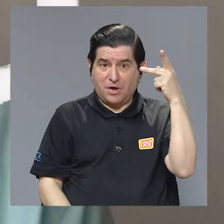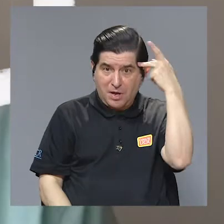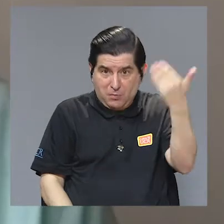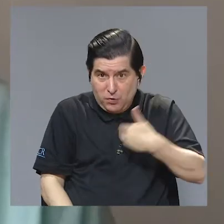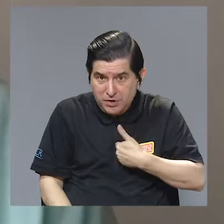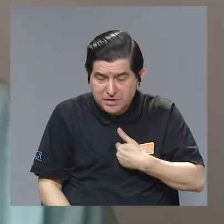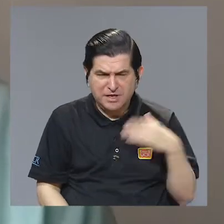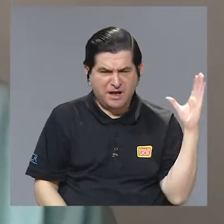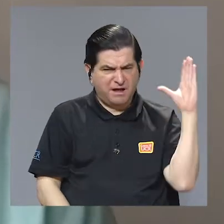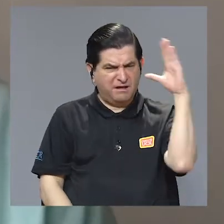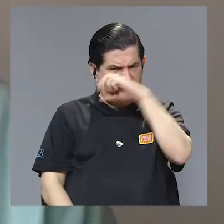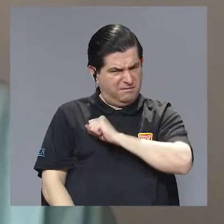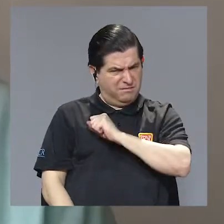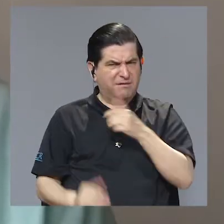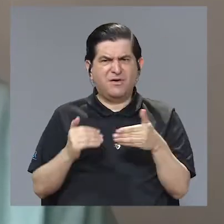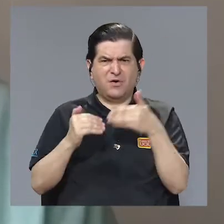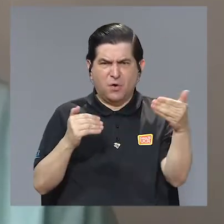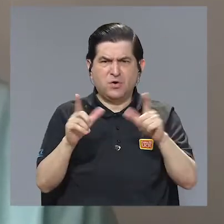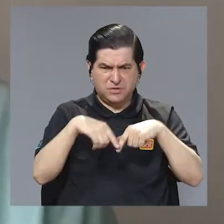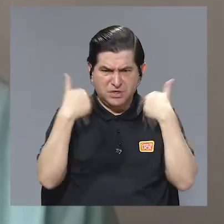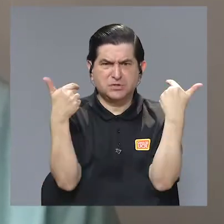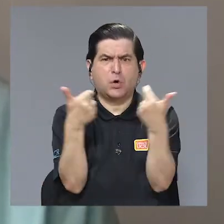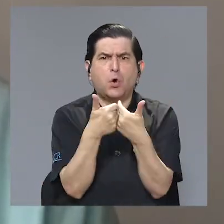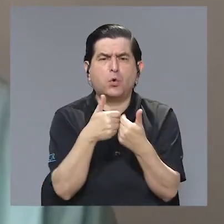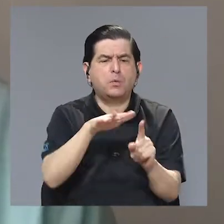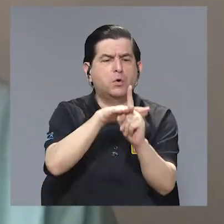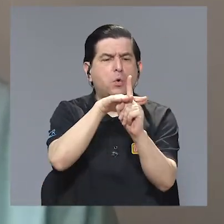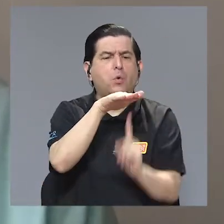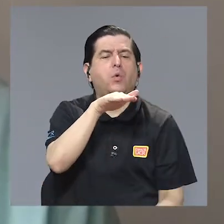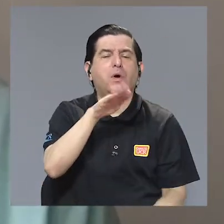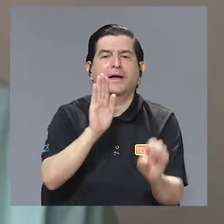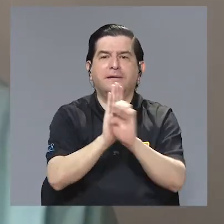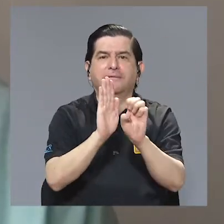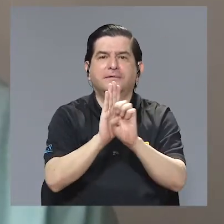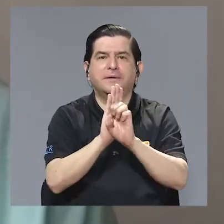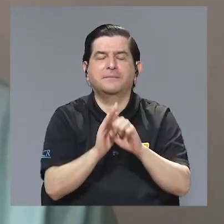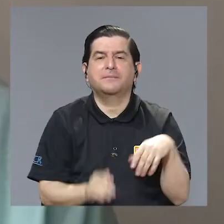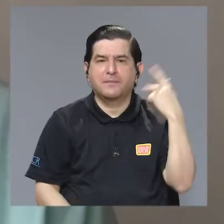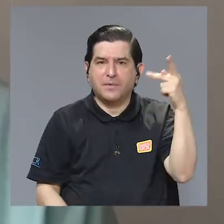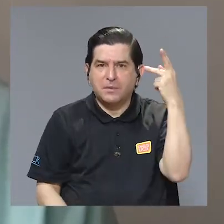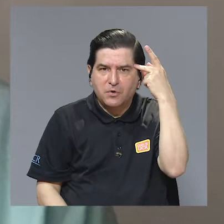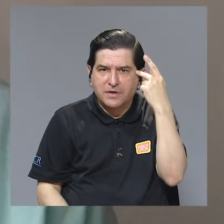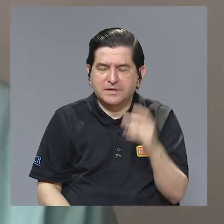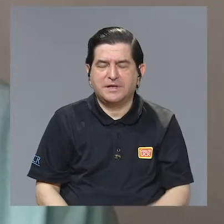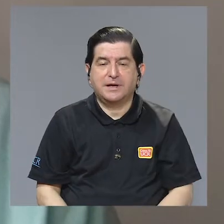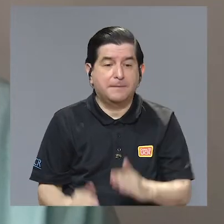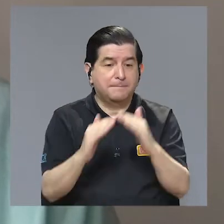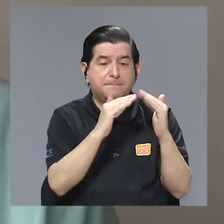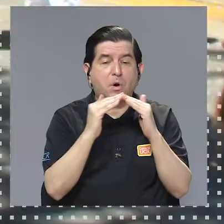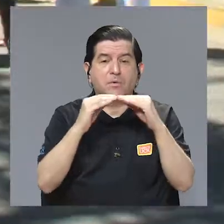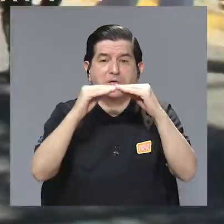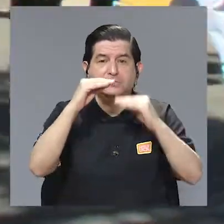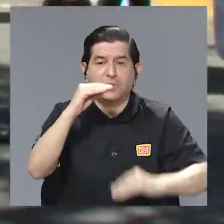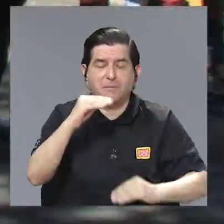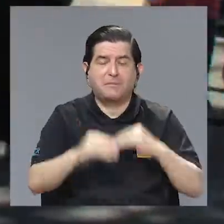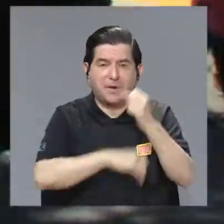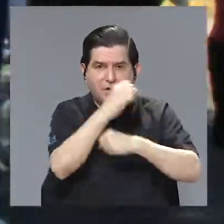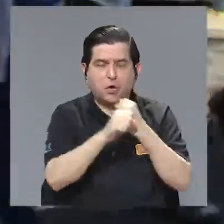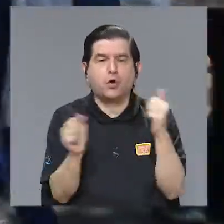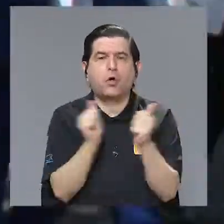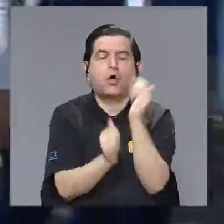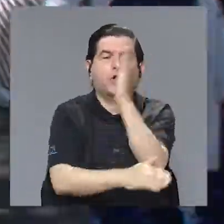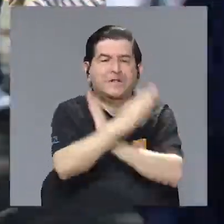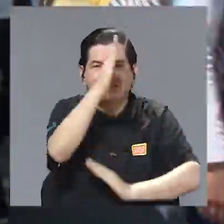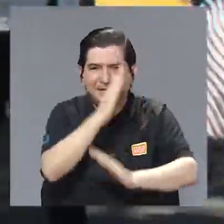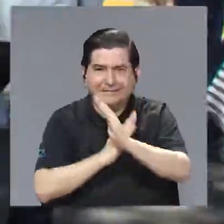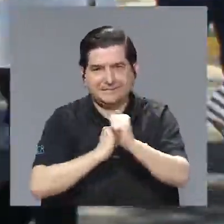políticas y se han detectado pues algunas cosas, grupos invisibilizados, por ejemplo, en estas políticas como la población menor de edad con algún tipo